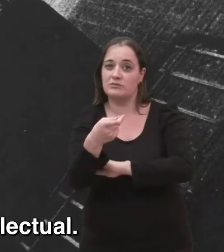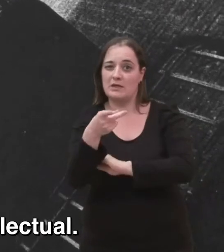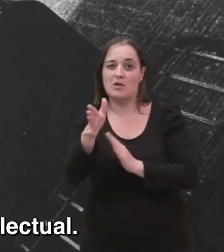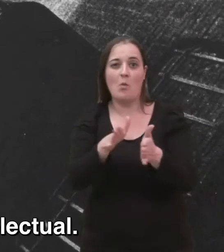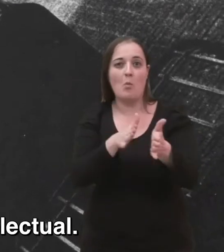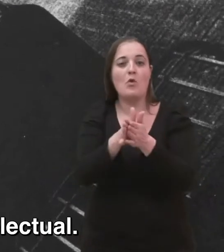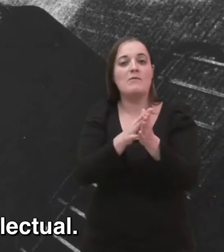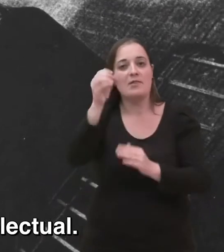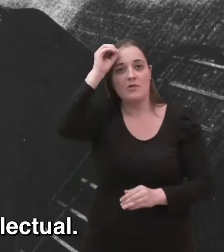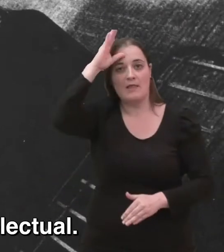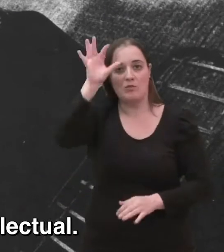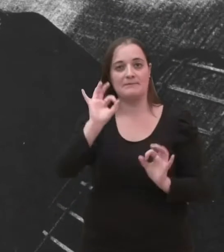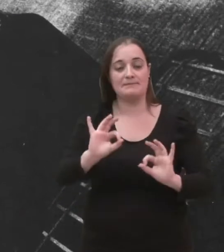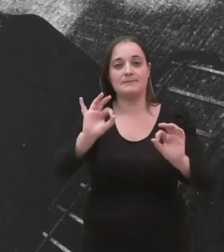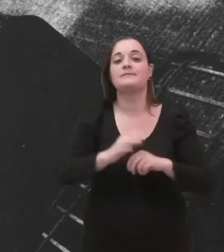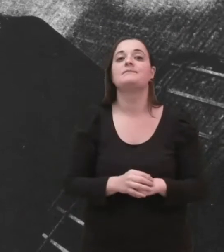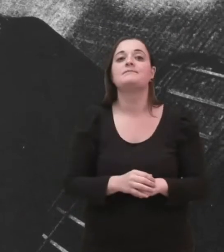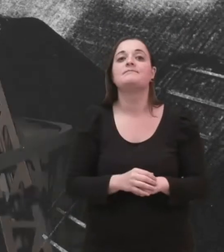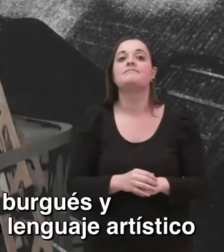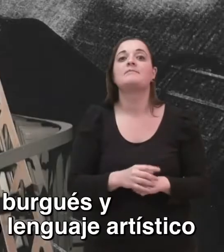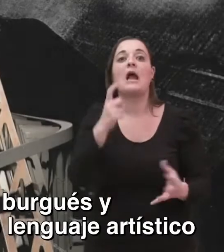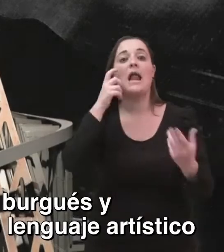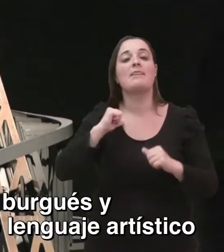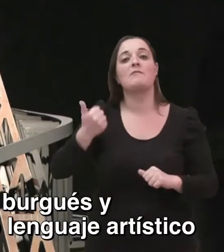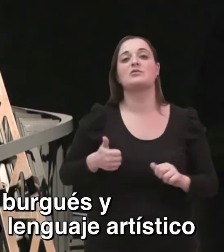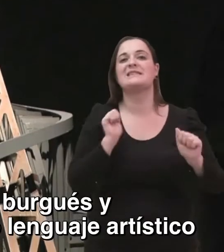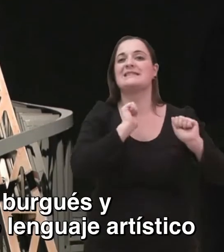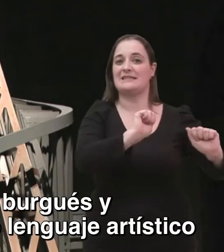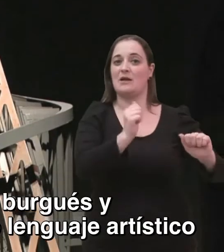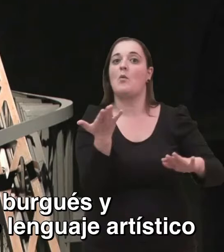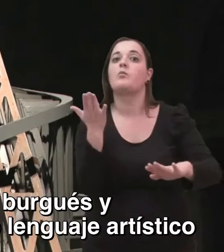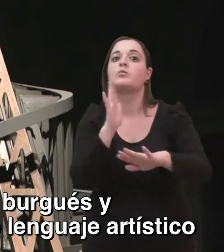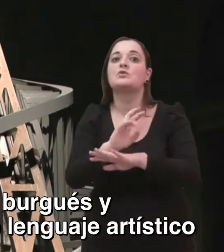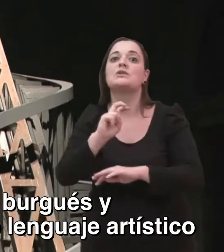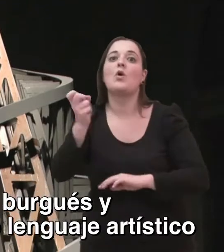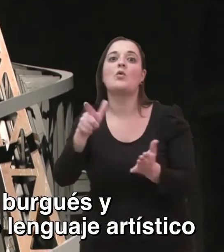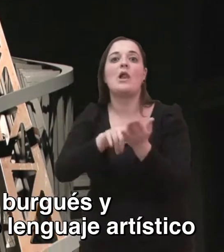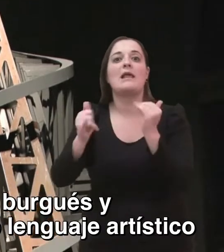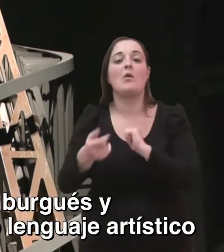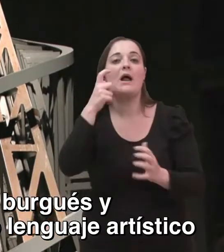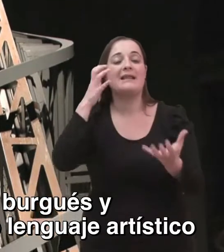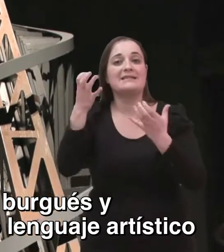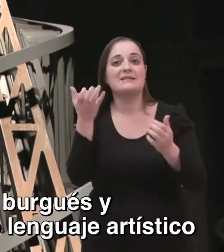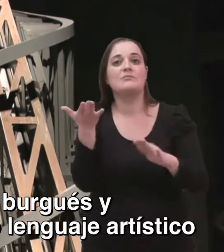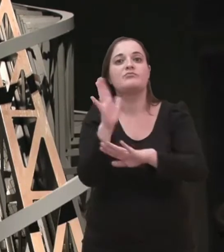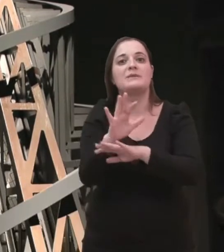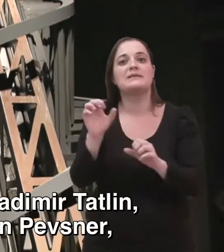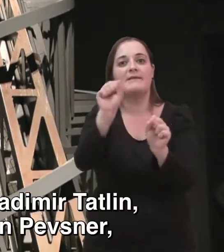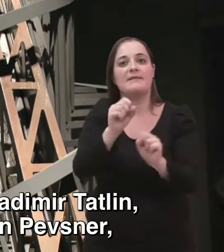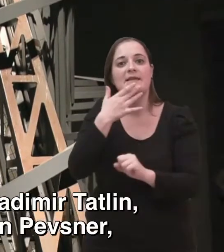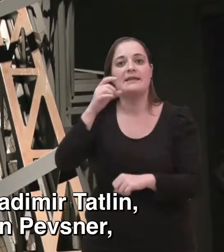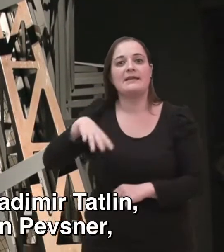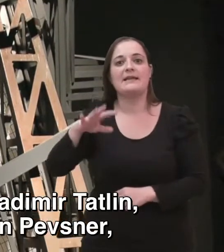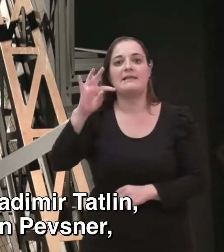socialista un acicate intelectual. El rechazo al arte burgués y la propuesta de un nuevo lenguaje artístico